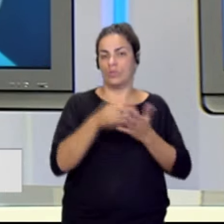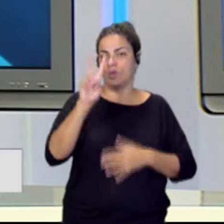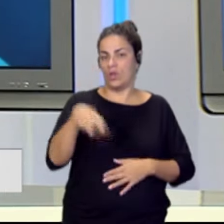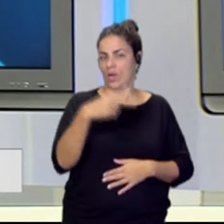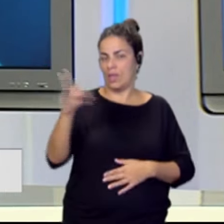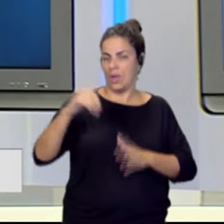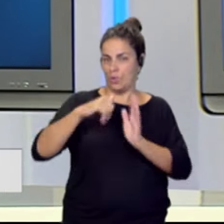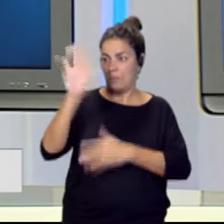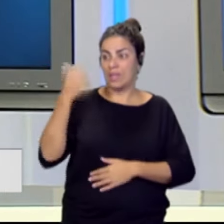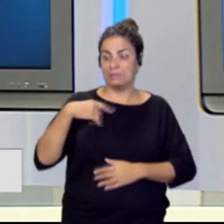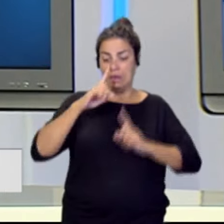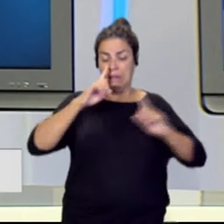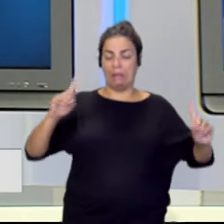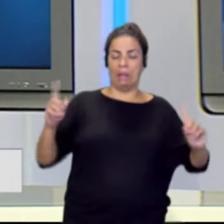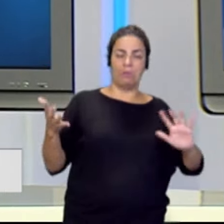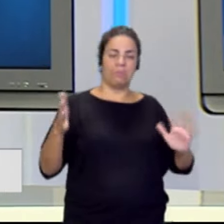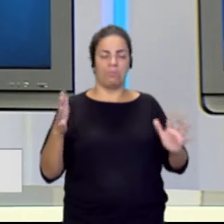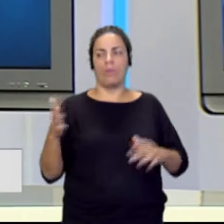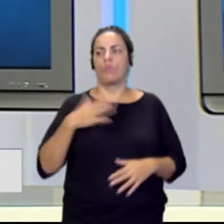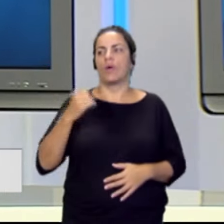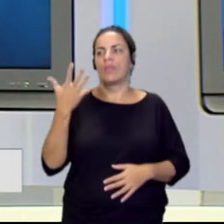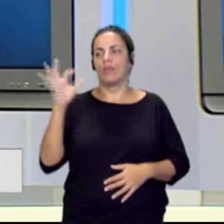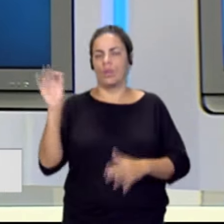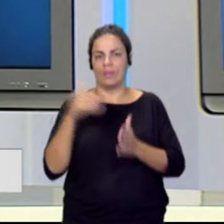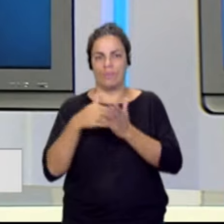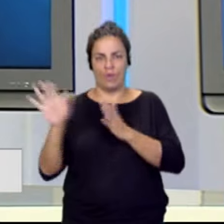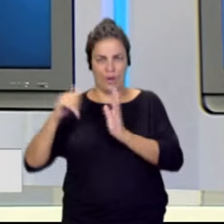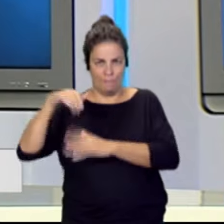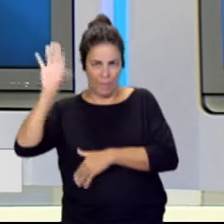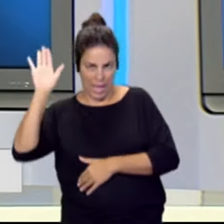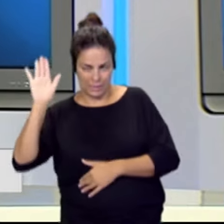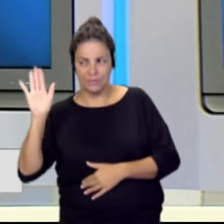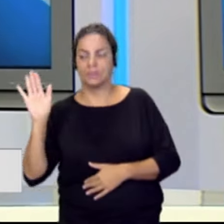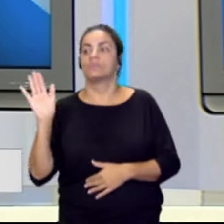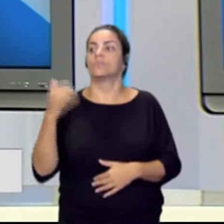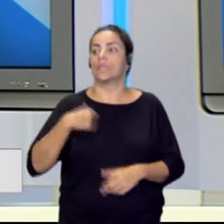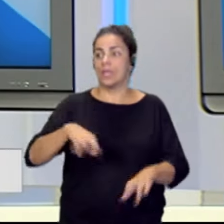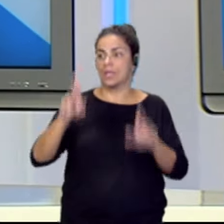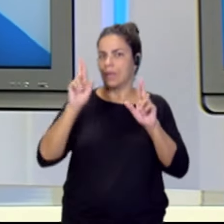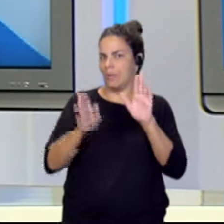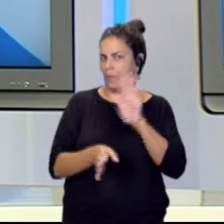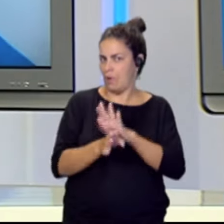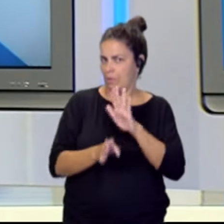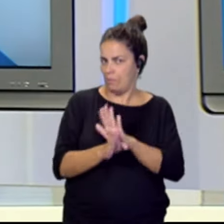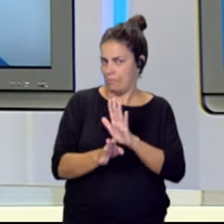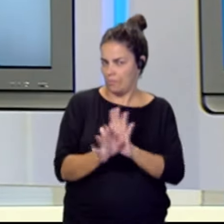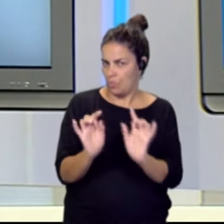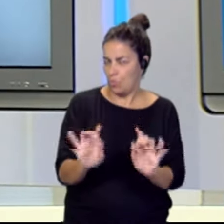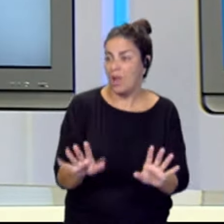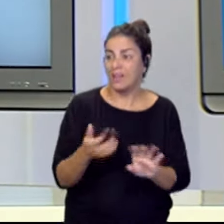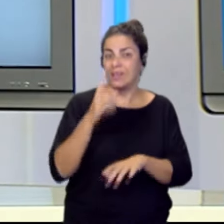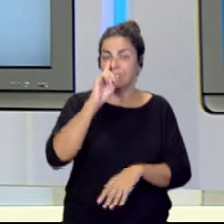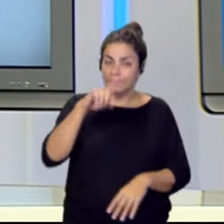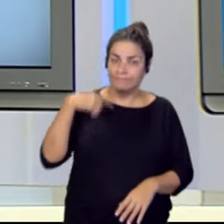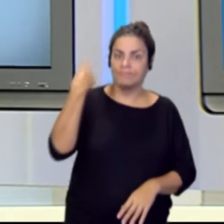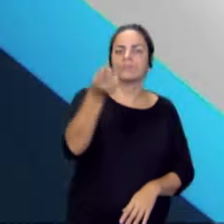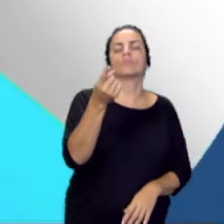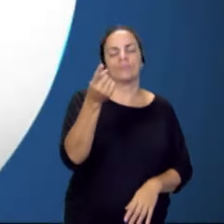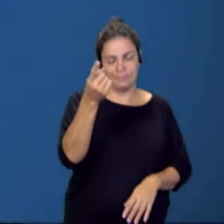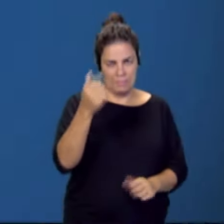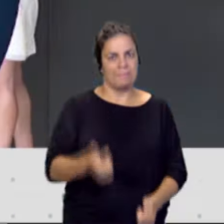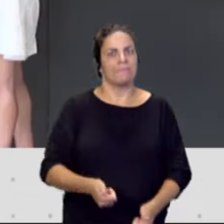previsión de este año es que terminaremos el año por encima de los 50 millones. Esperemos que siga así y que el año que viene se viene todavía más